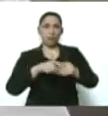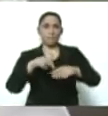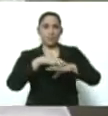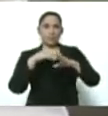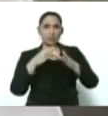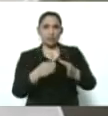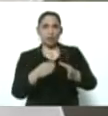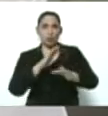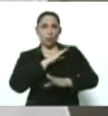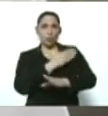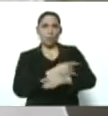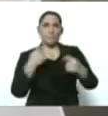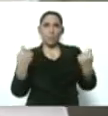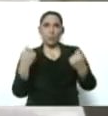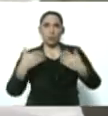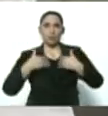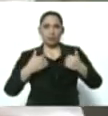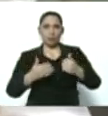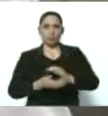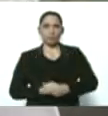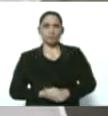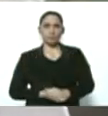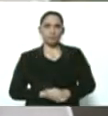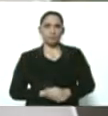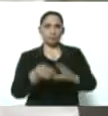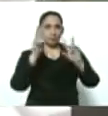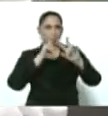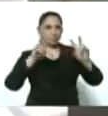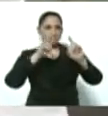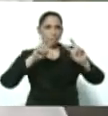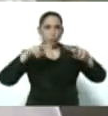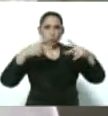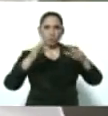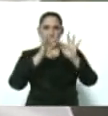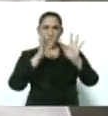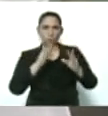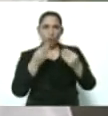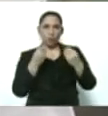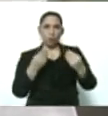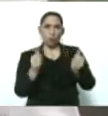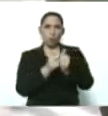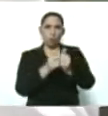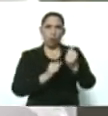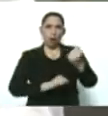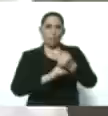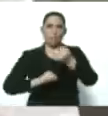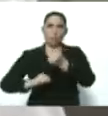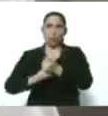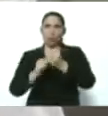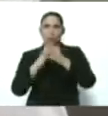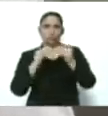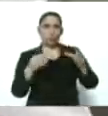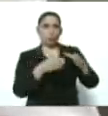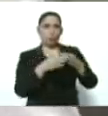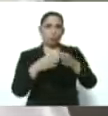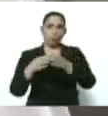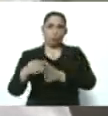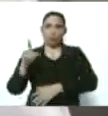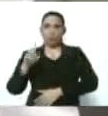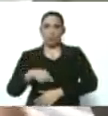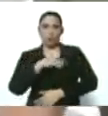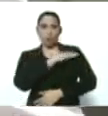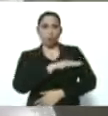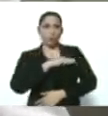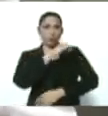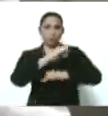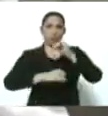Popular para la Salud, que hoy me honro en dirigir, explorando estas alternativas con el apoyo de los órganos reguladores, con el apoyo de la cooperación